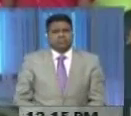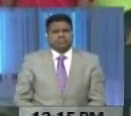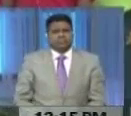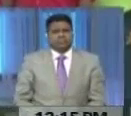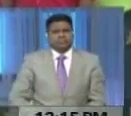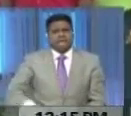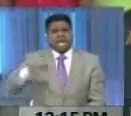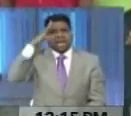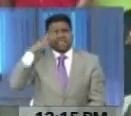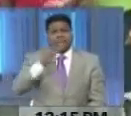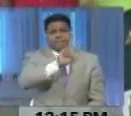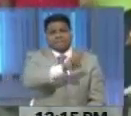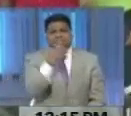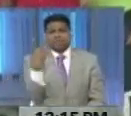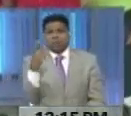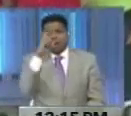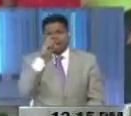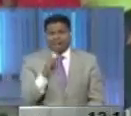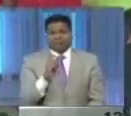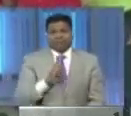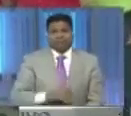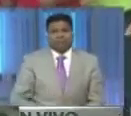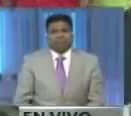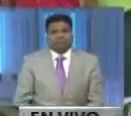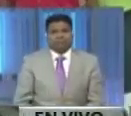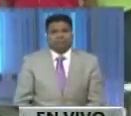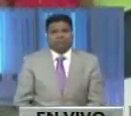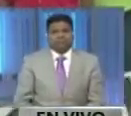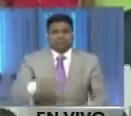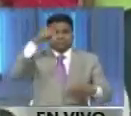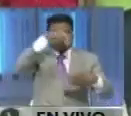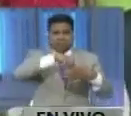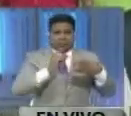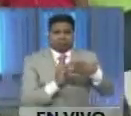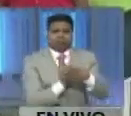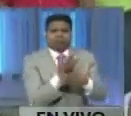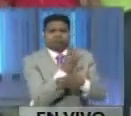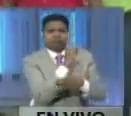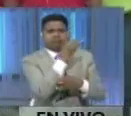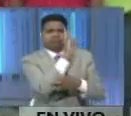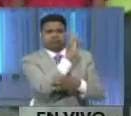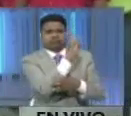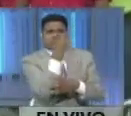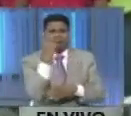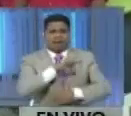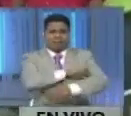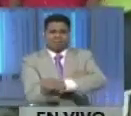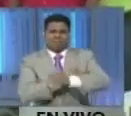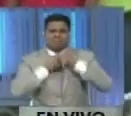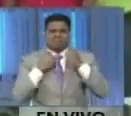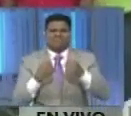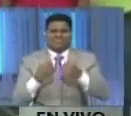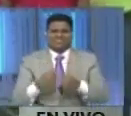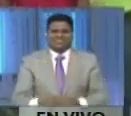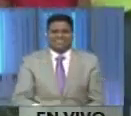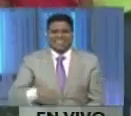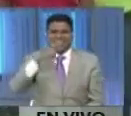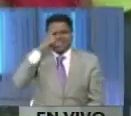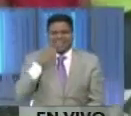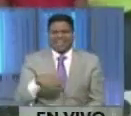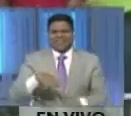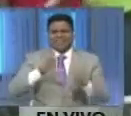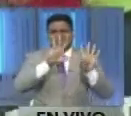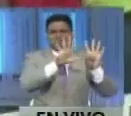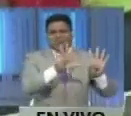hace 22 años, sembró un roble en el año